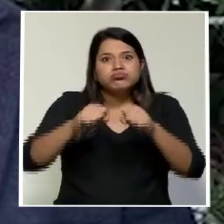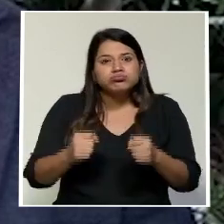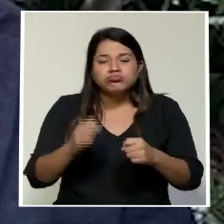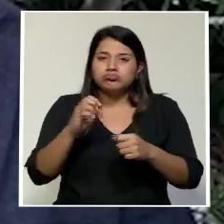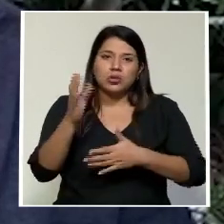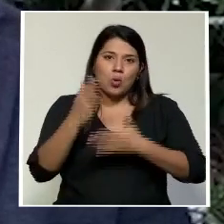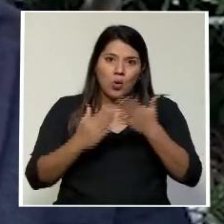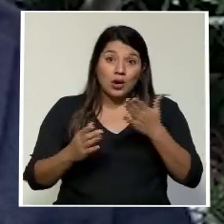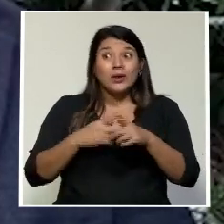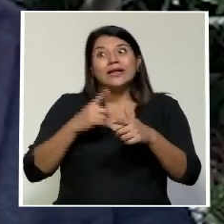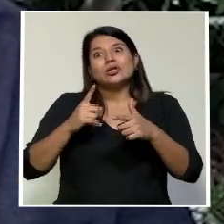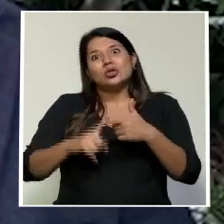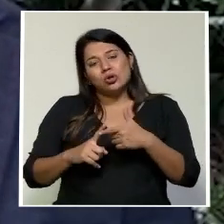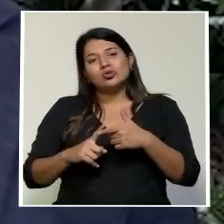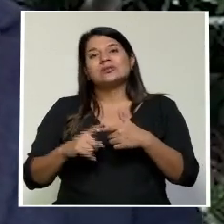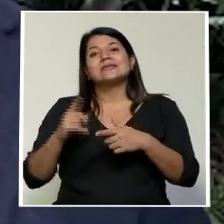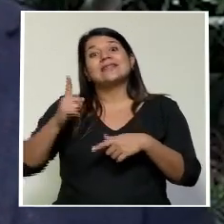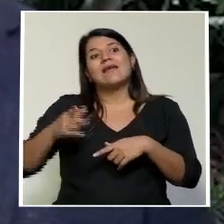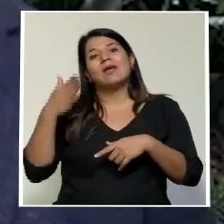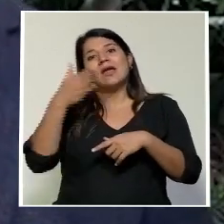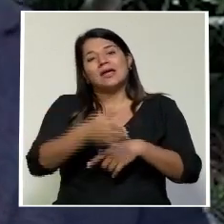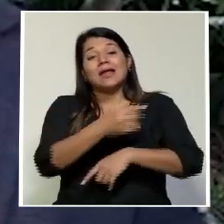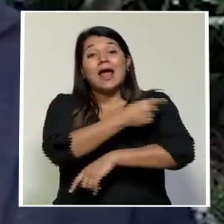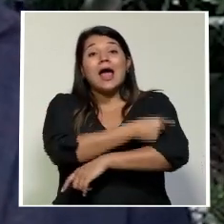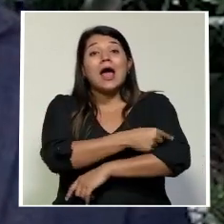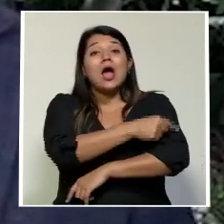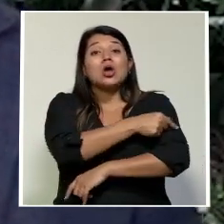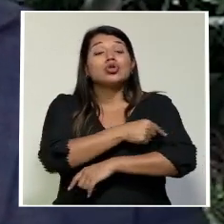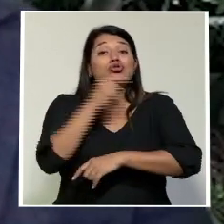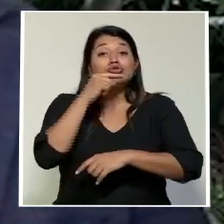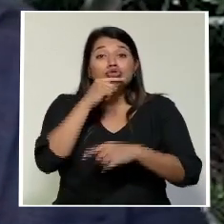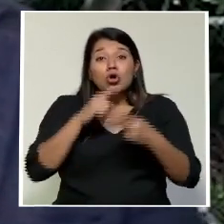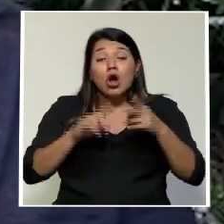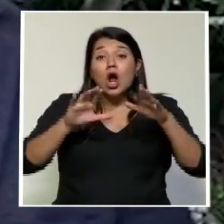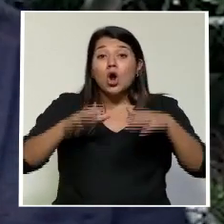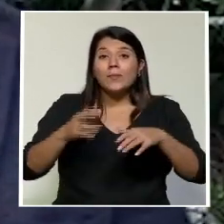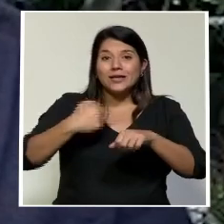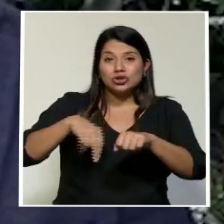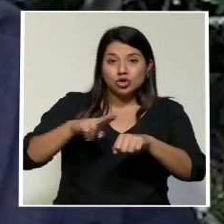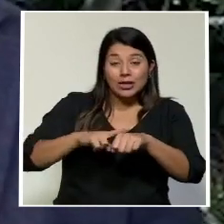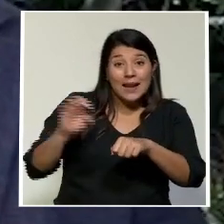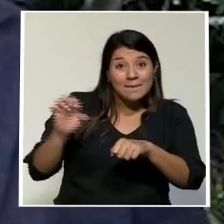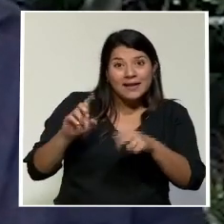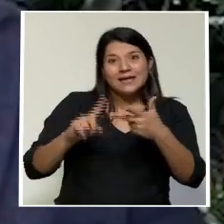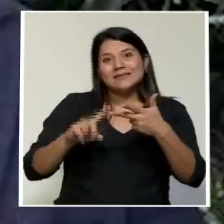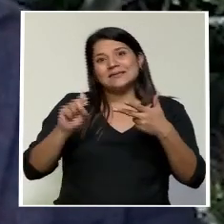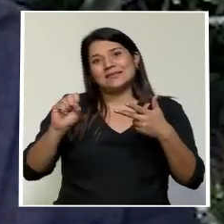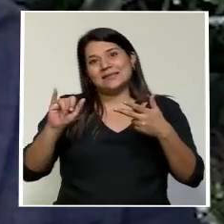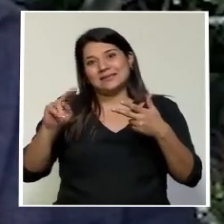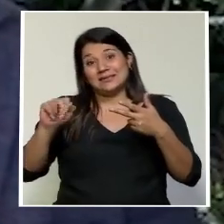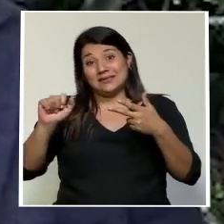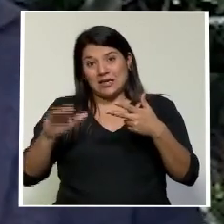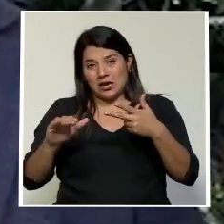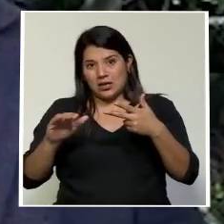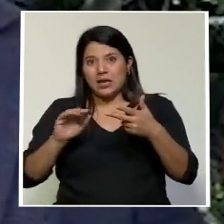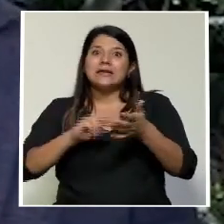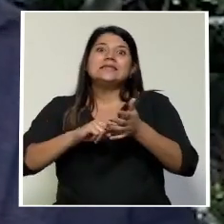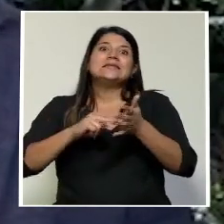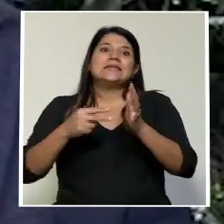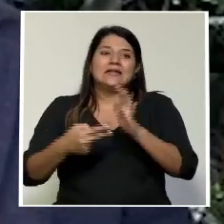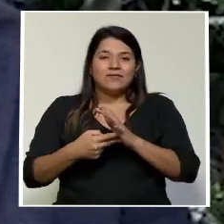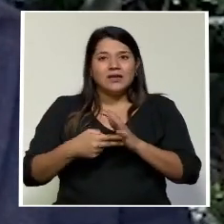Estado, como la Cruz Roja, como la Comisión Nacional de Emergencias y el SINAC, los recursos que eso se requiere para